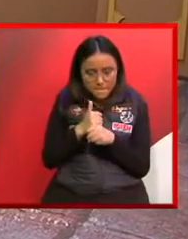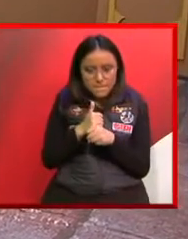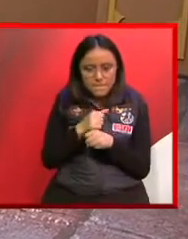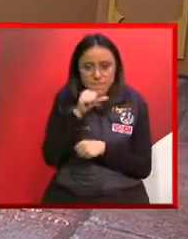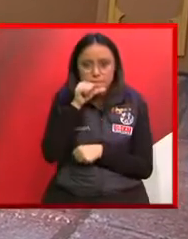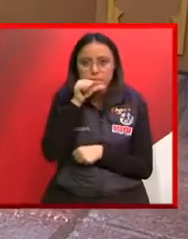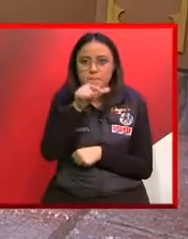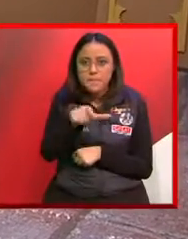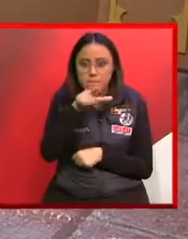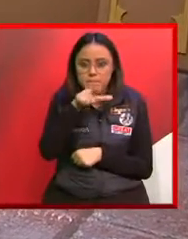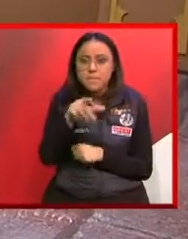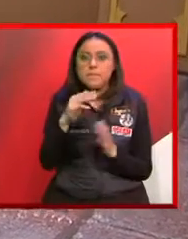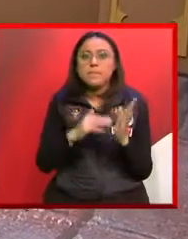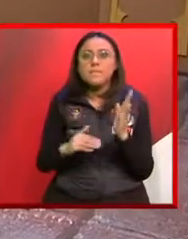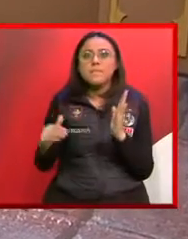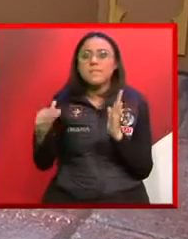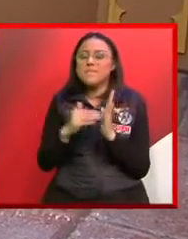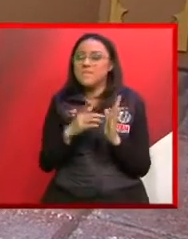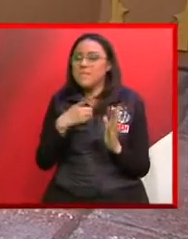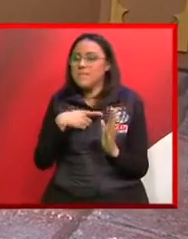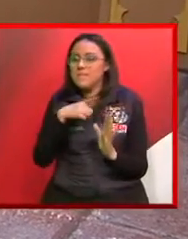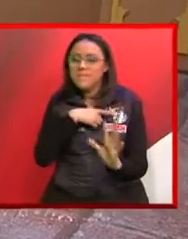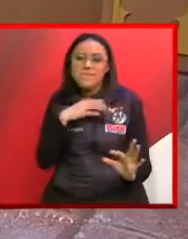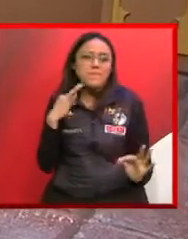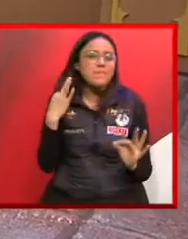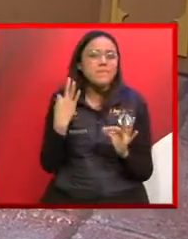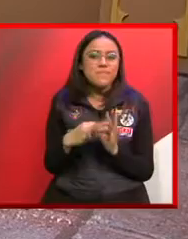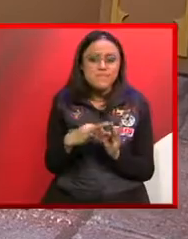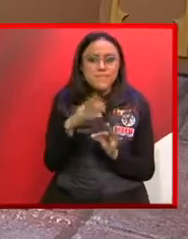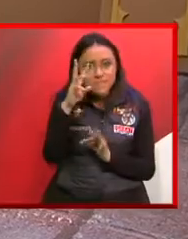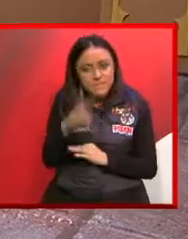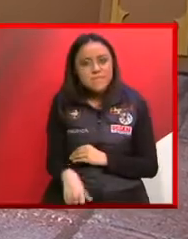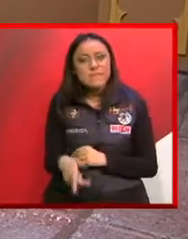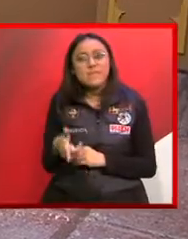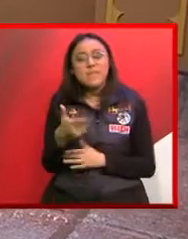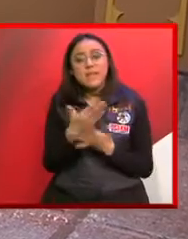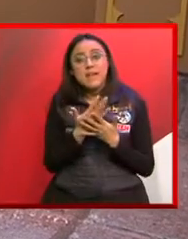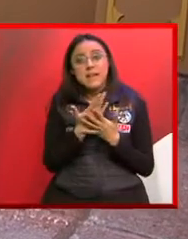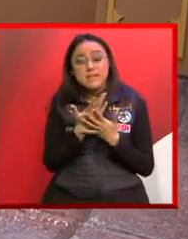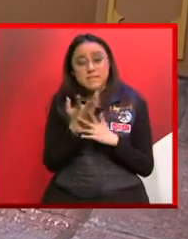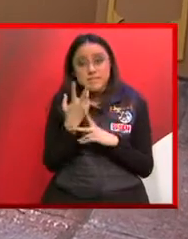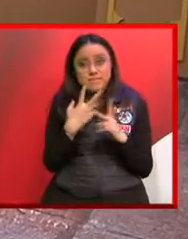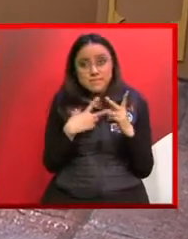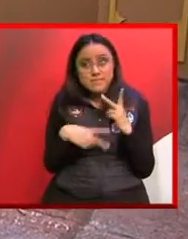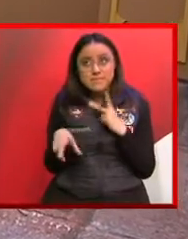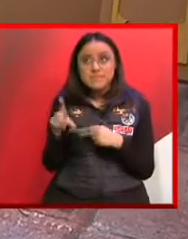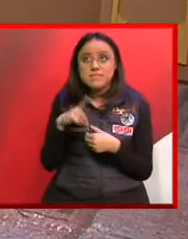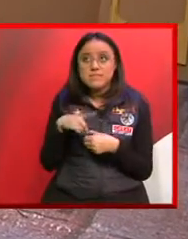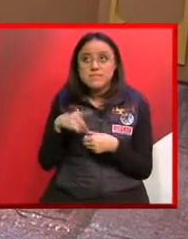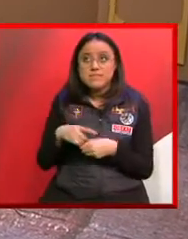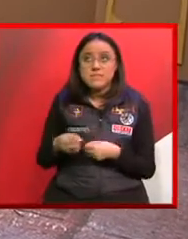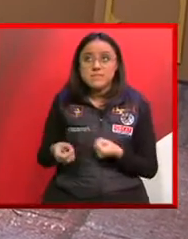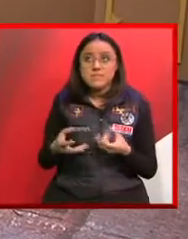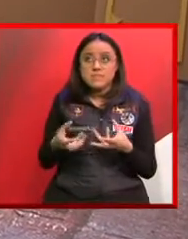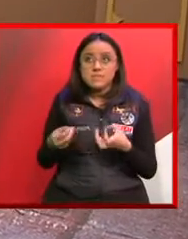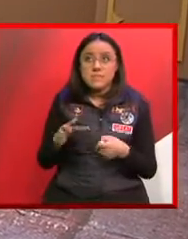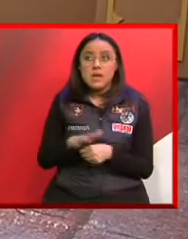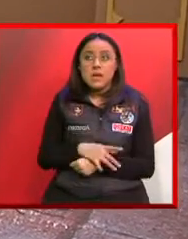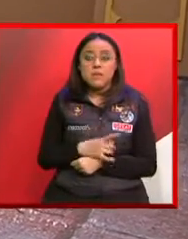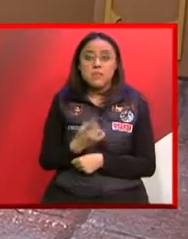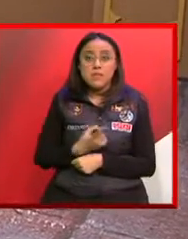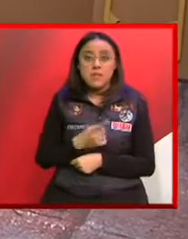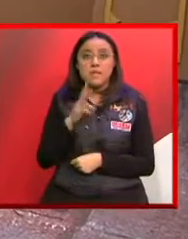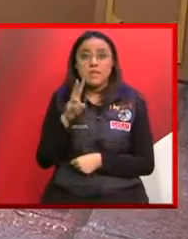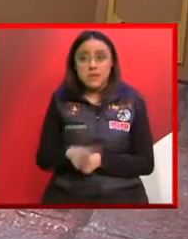17 millones y tenemos que llegar. Así que bueno, pues los estamos esperando a que vengan y donen sus juguetes, porque definitivamente